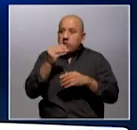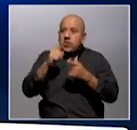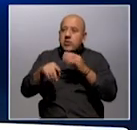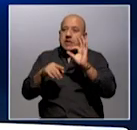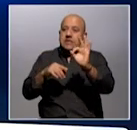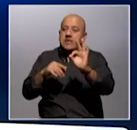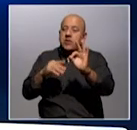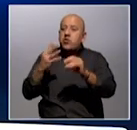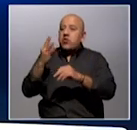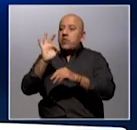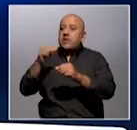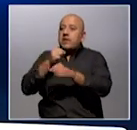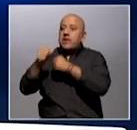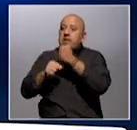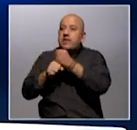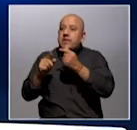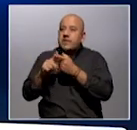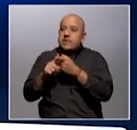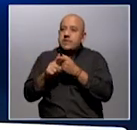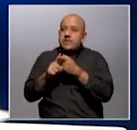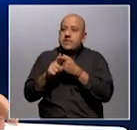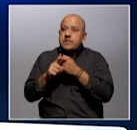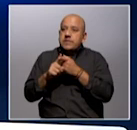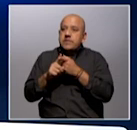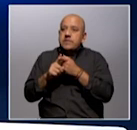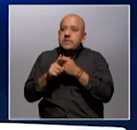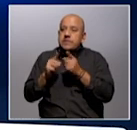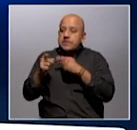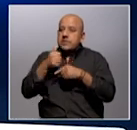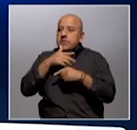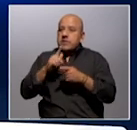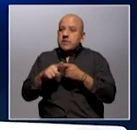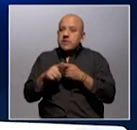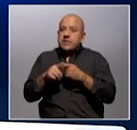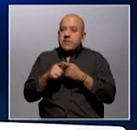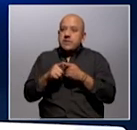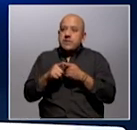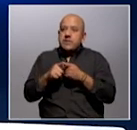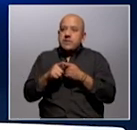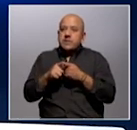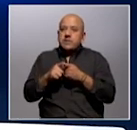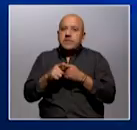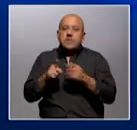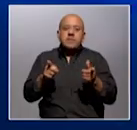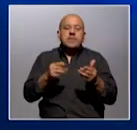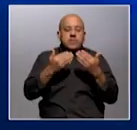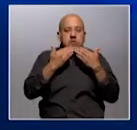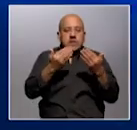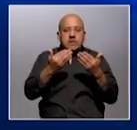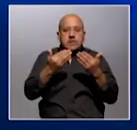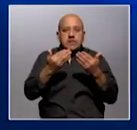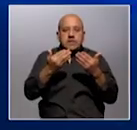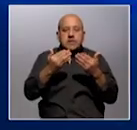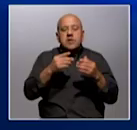0 a 90 años creo que dice por acá en algún lado pero es esa historia pero que pega pega pega pidas gabriel muchísimas gracias